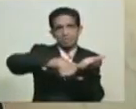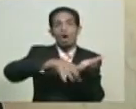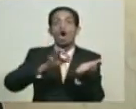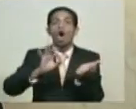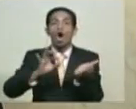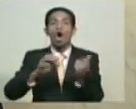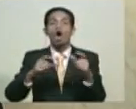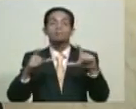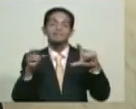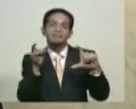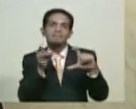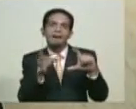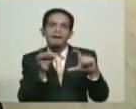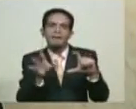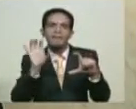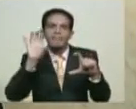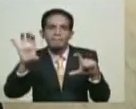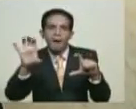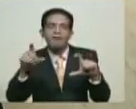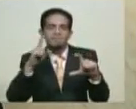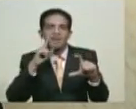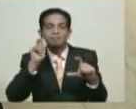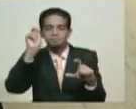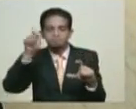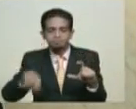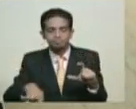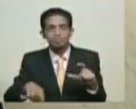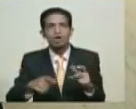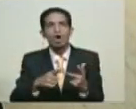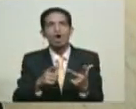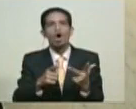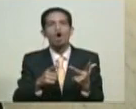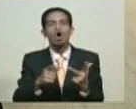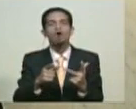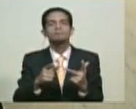la patria. Ya se puede pagar con todas las modalidades, el pago con el rostro,